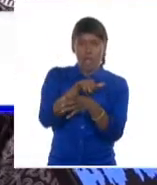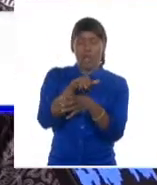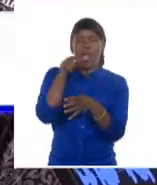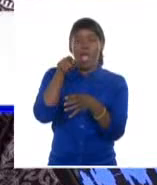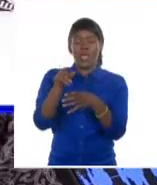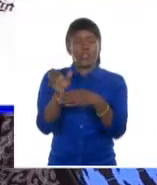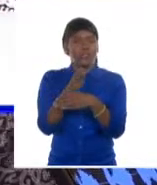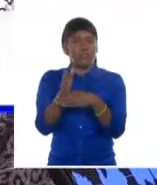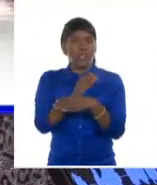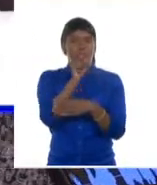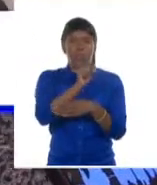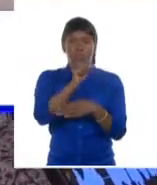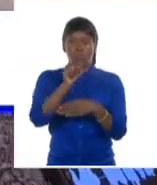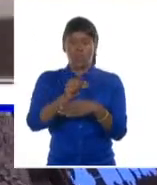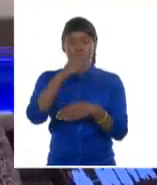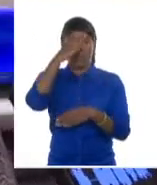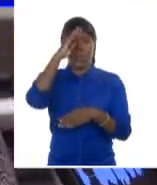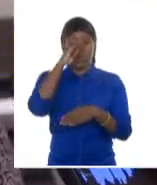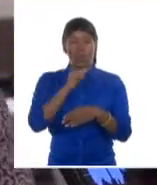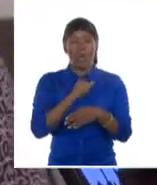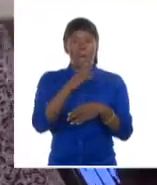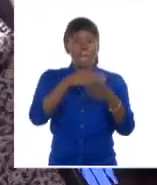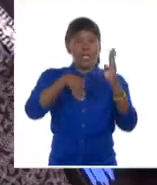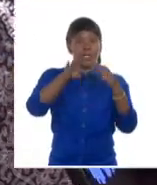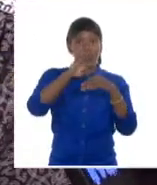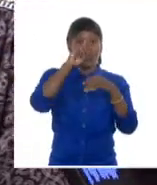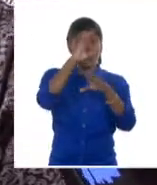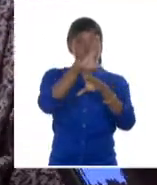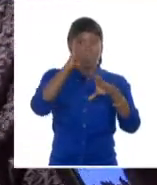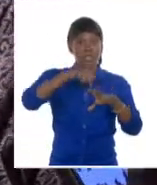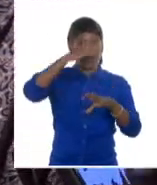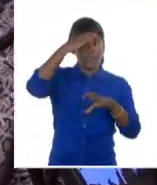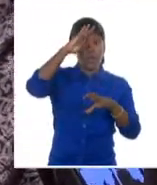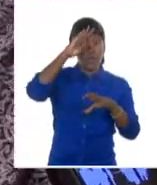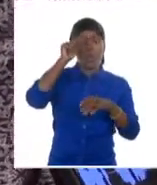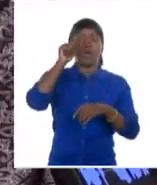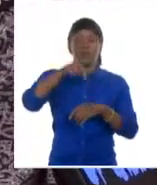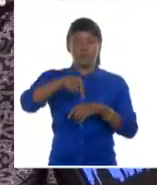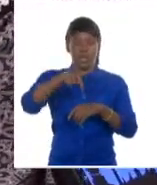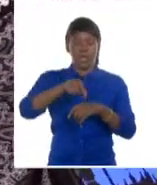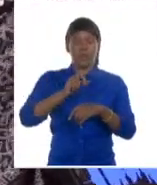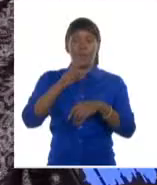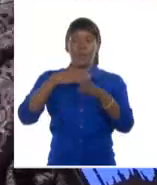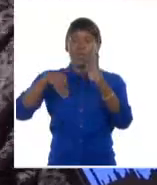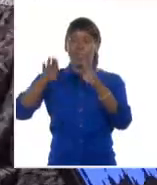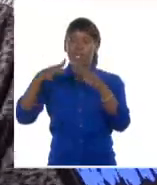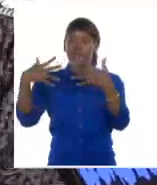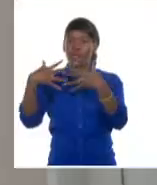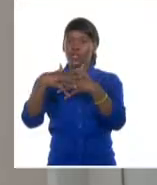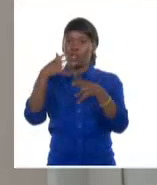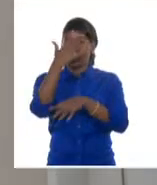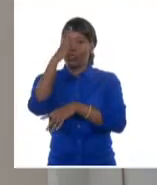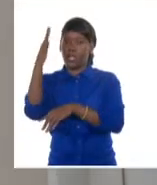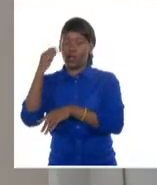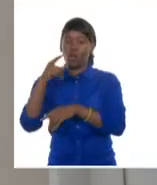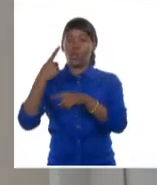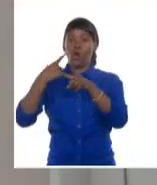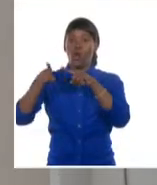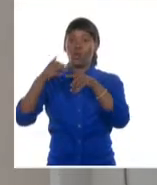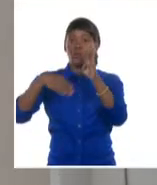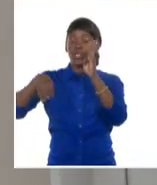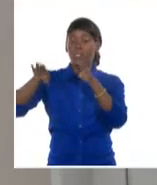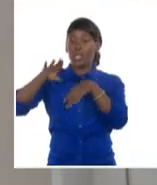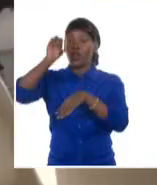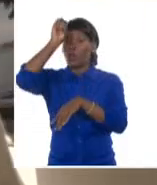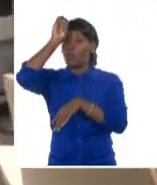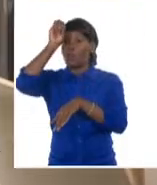ellos el Ministerio de Ciencia, Tecnología y Medio Ambiente, el Ministerio de Relaciones Exteriores, el Ministerio de Energía y Minas. Cuba también